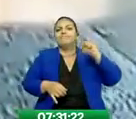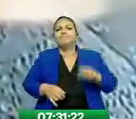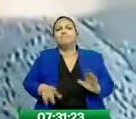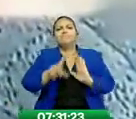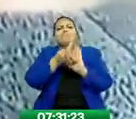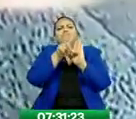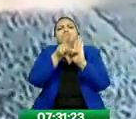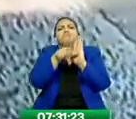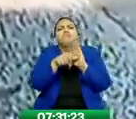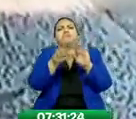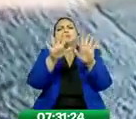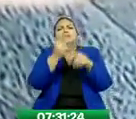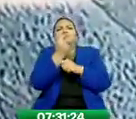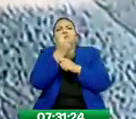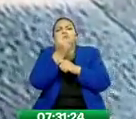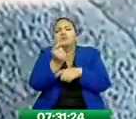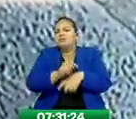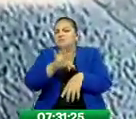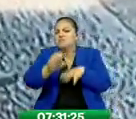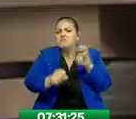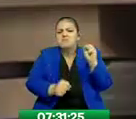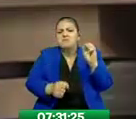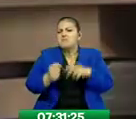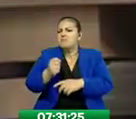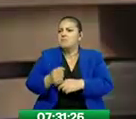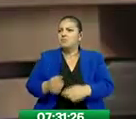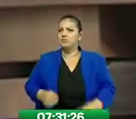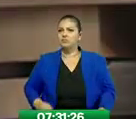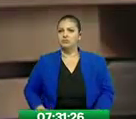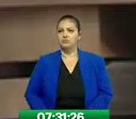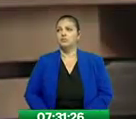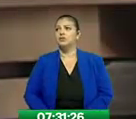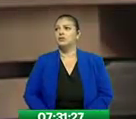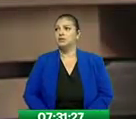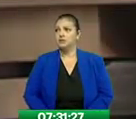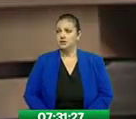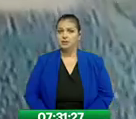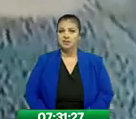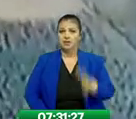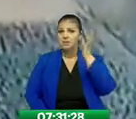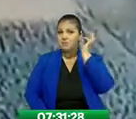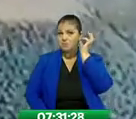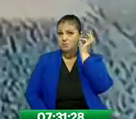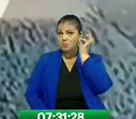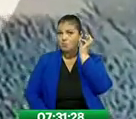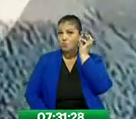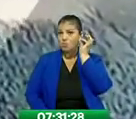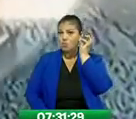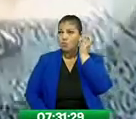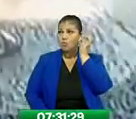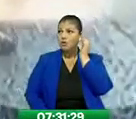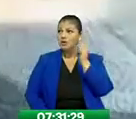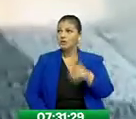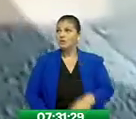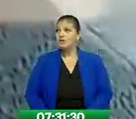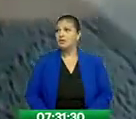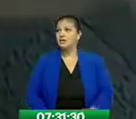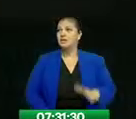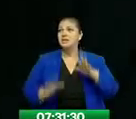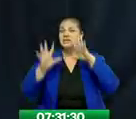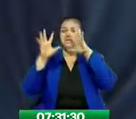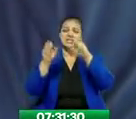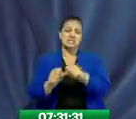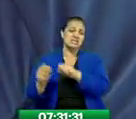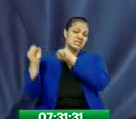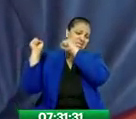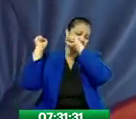que bastaron para atracar y agredir. La coja de la señora en la rancha, la ruña por acá, le arruinó todo esto, la tiró al piso. No